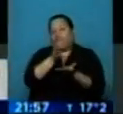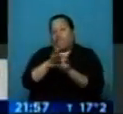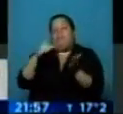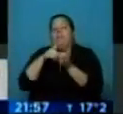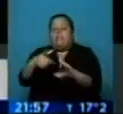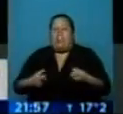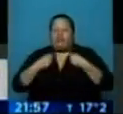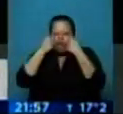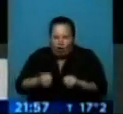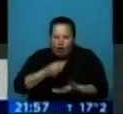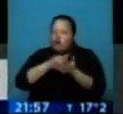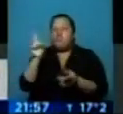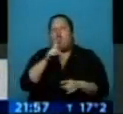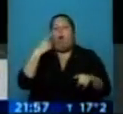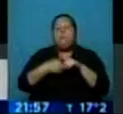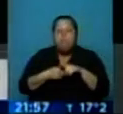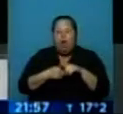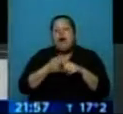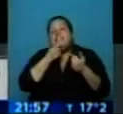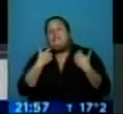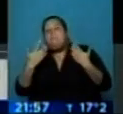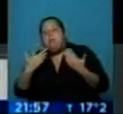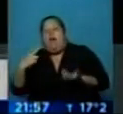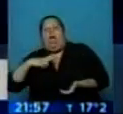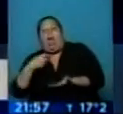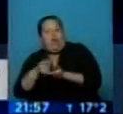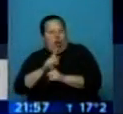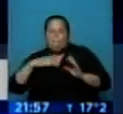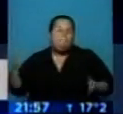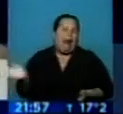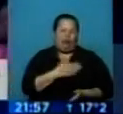su esfuerzo y no a su posibilidad de pagar.